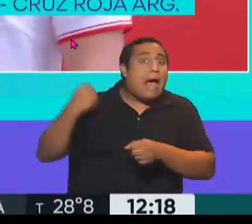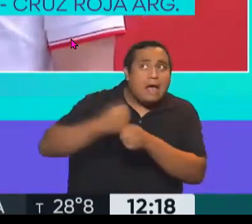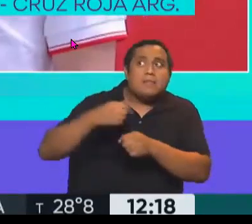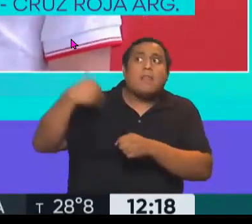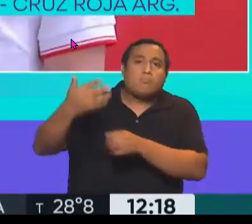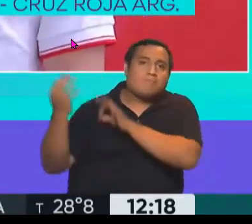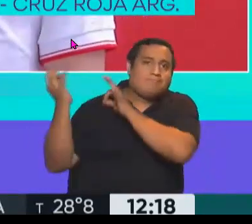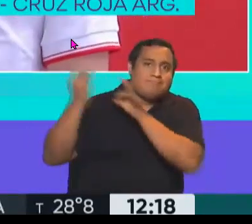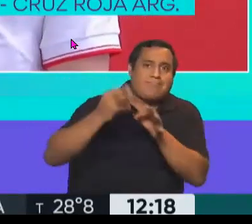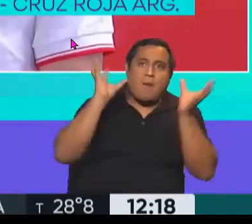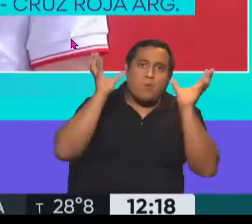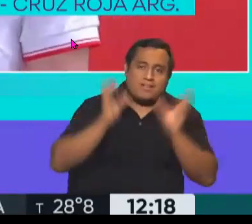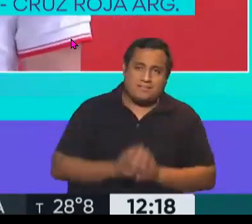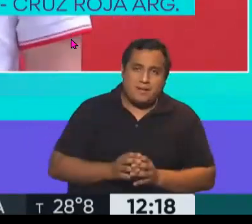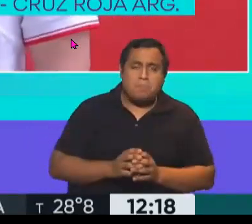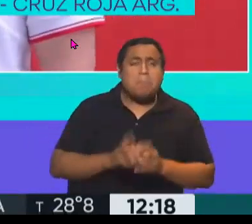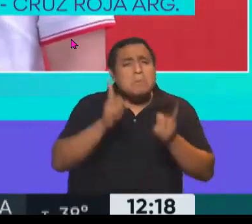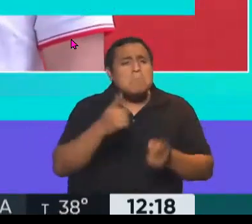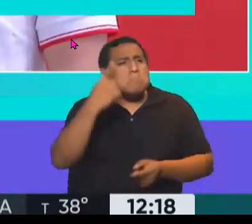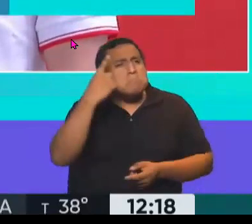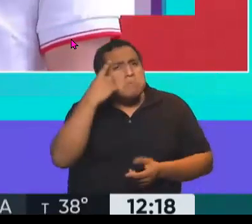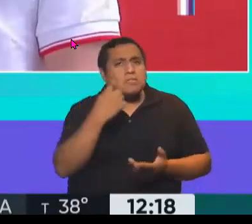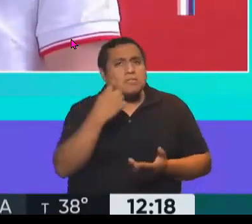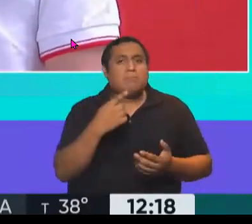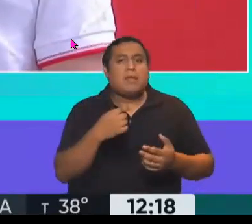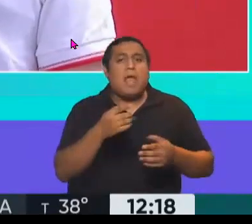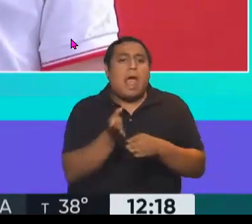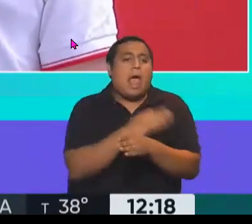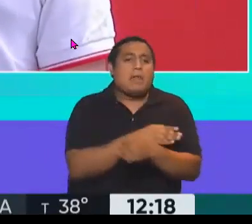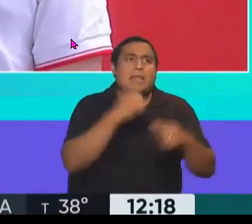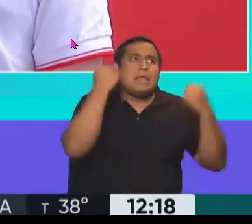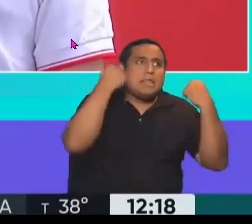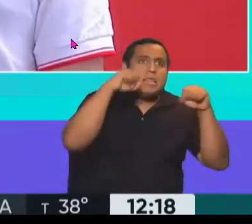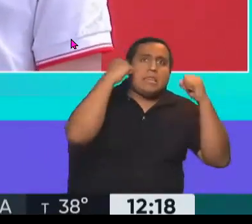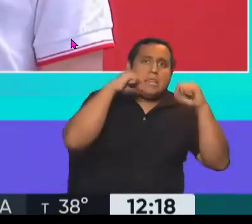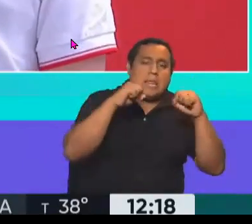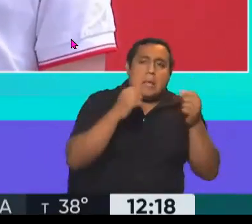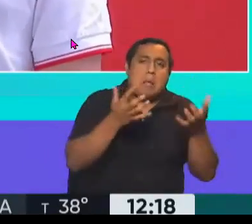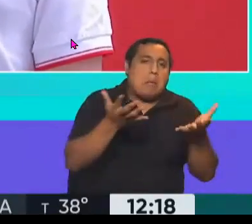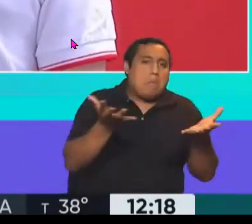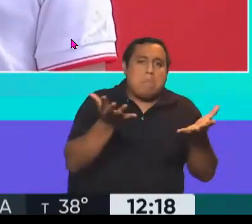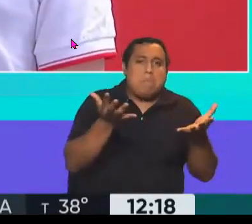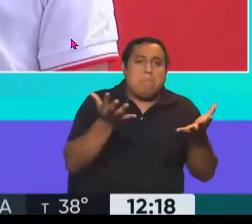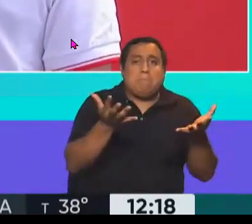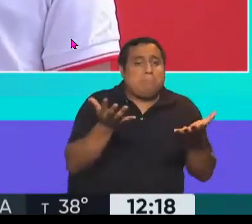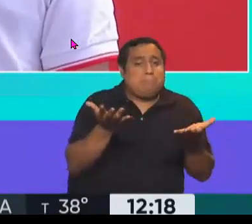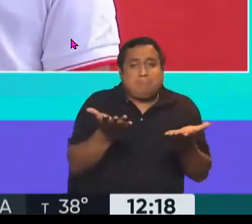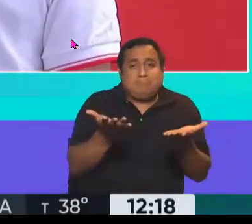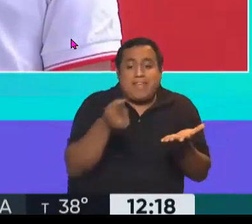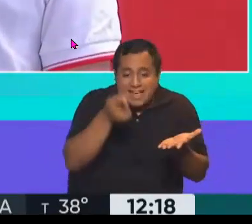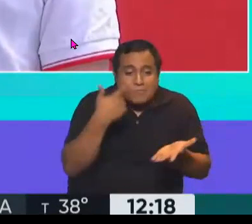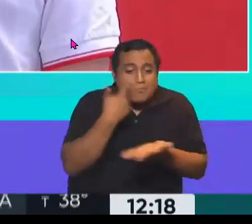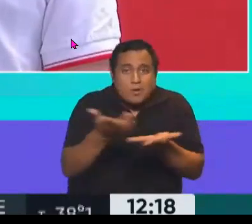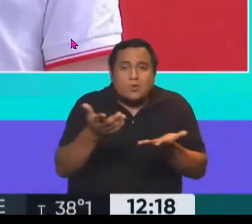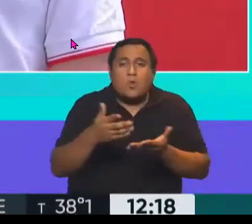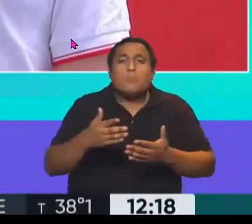esa ambulancia. También, Matías, saber que uno en general no va a tener prácticas previas, porque precisamente la práctica se hace, como ustedes están